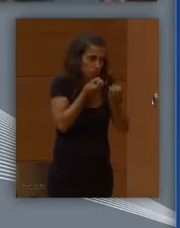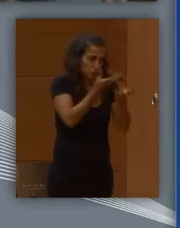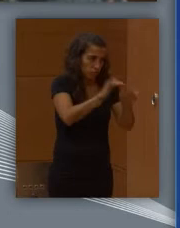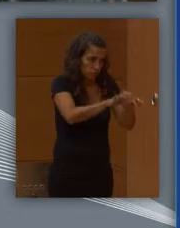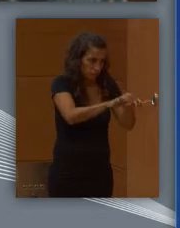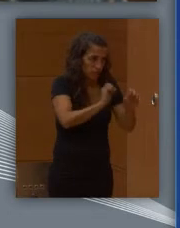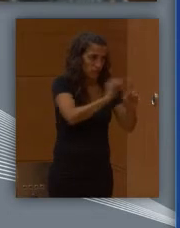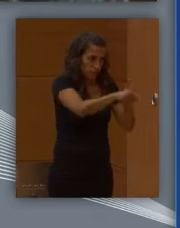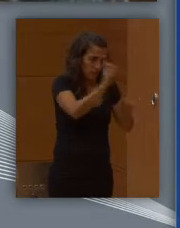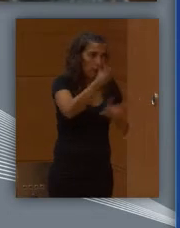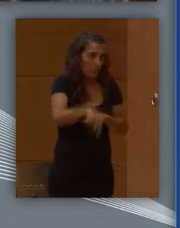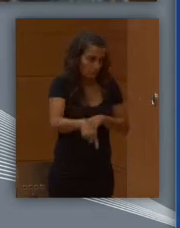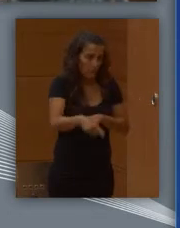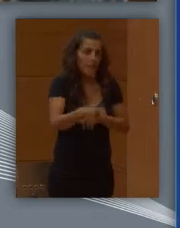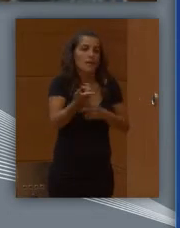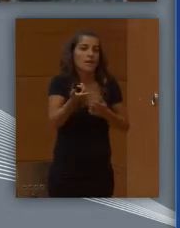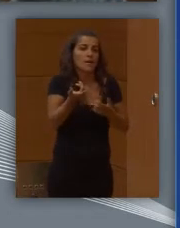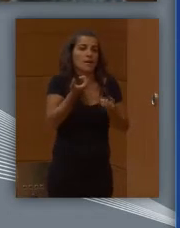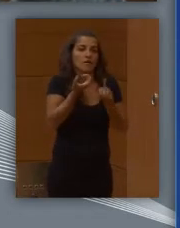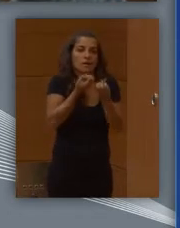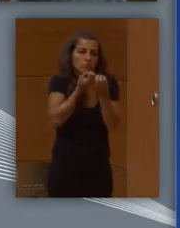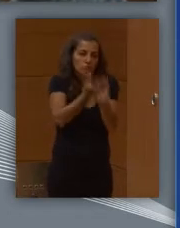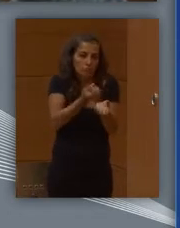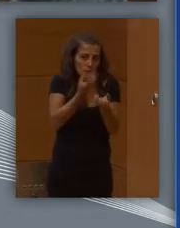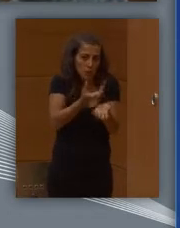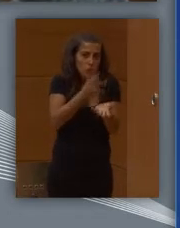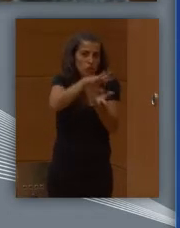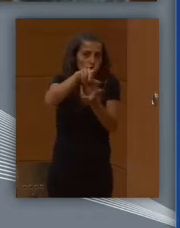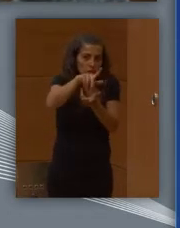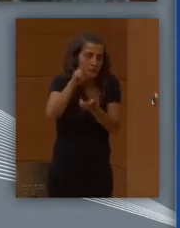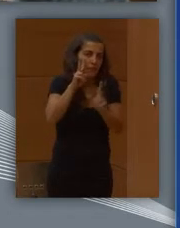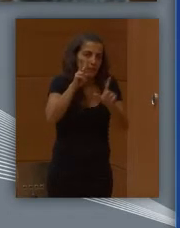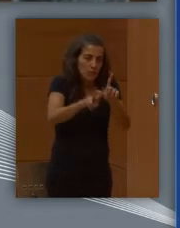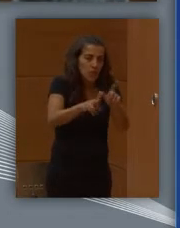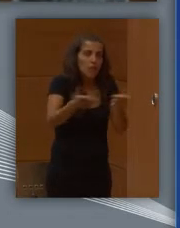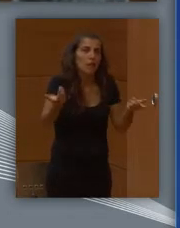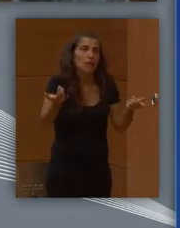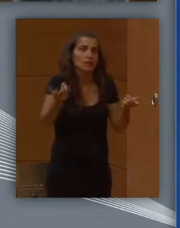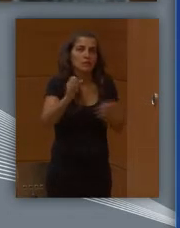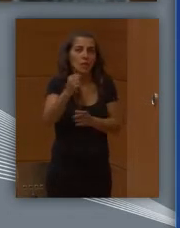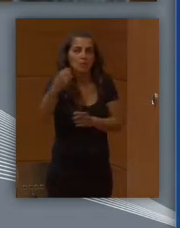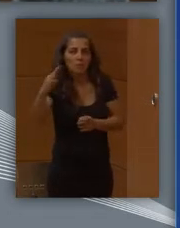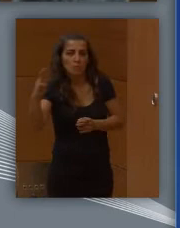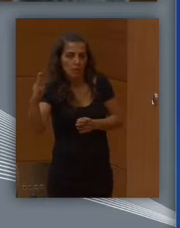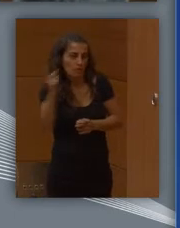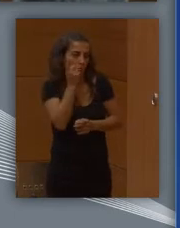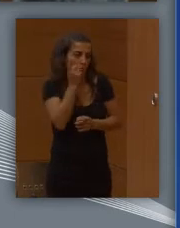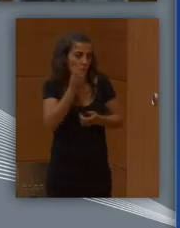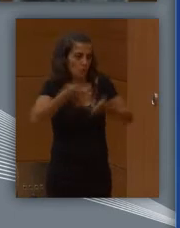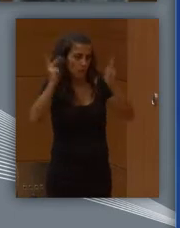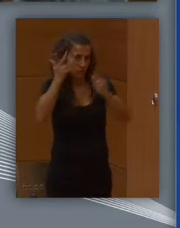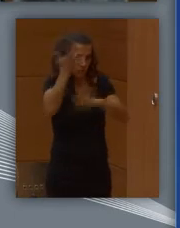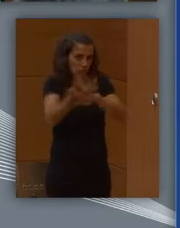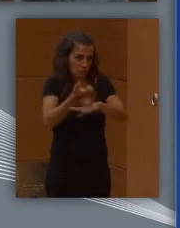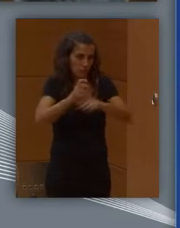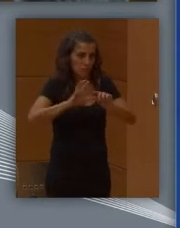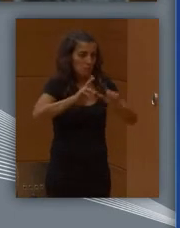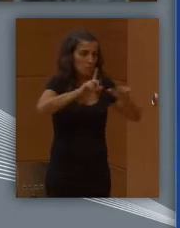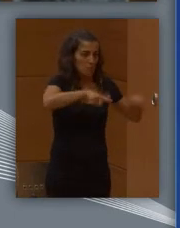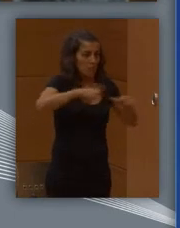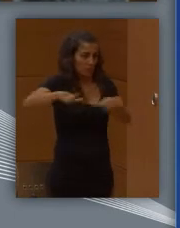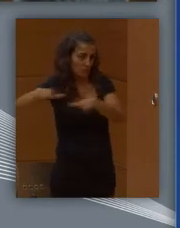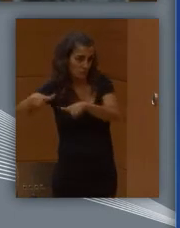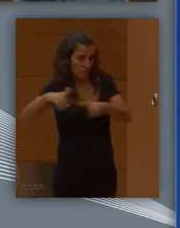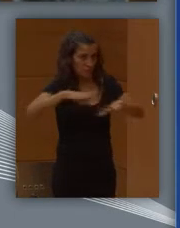información proactivamente, ver noticias, bueno, un montón de funcionalidades en las aplicaciones móviles que tenéis disponibles en cada una de las plataformas,